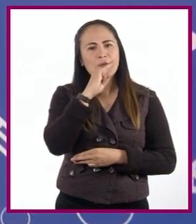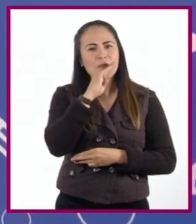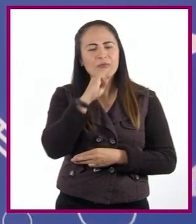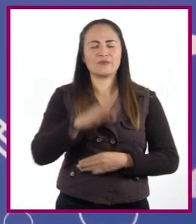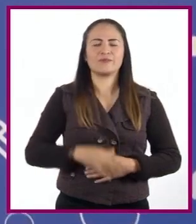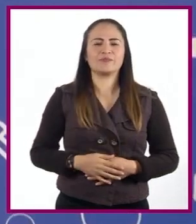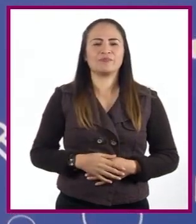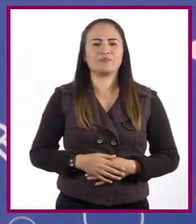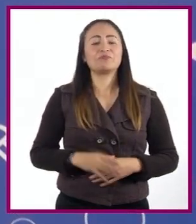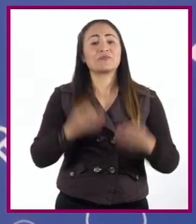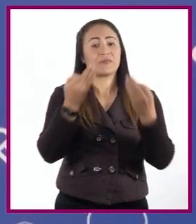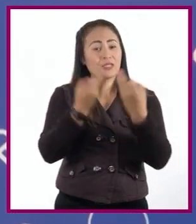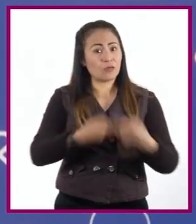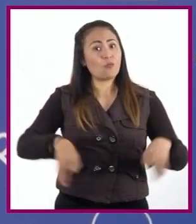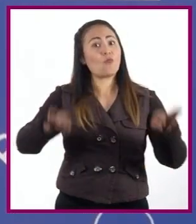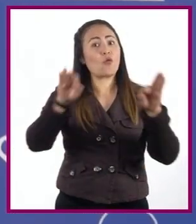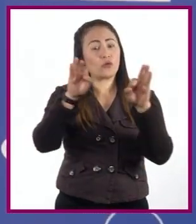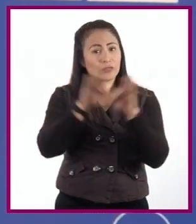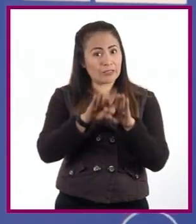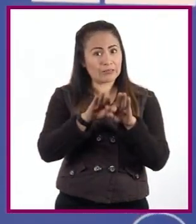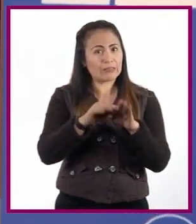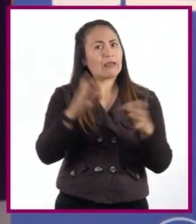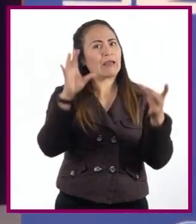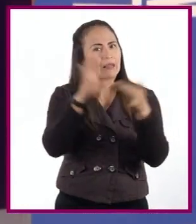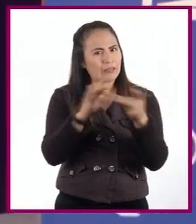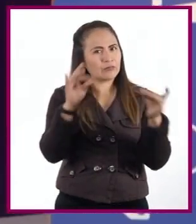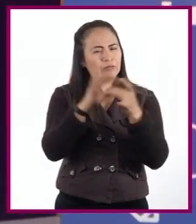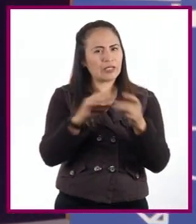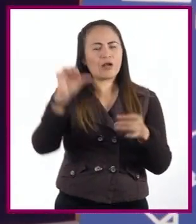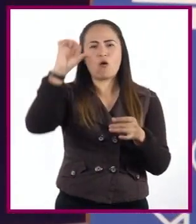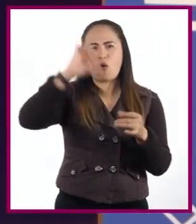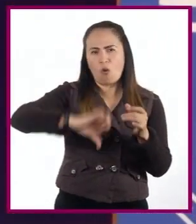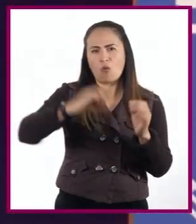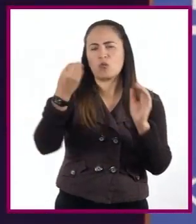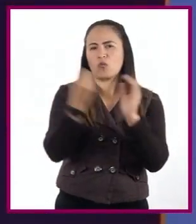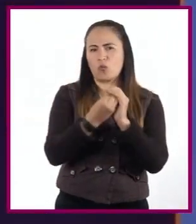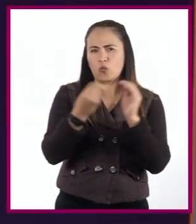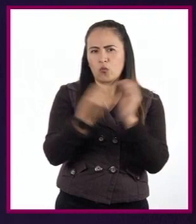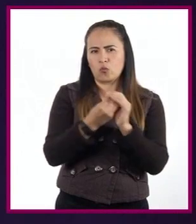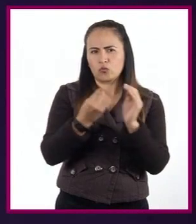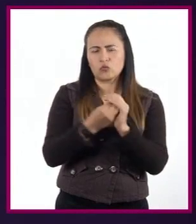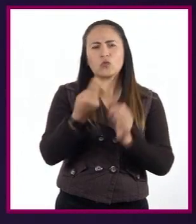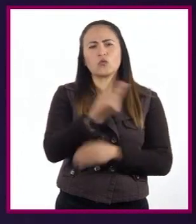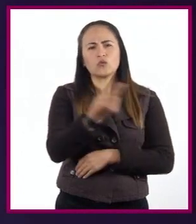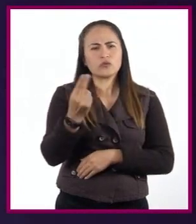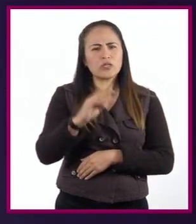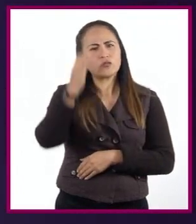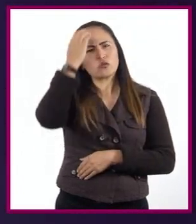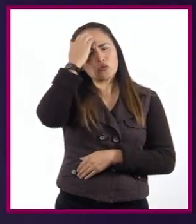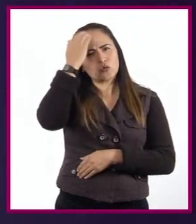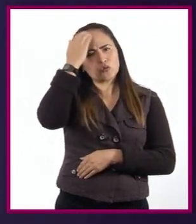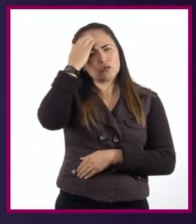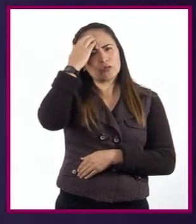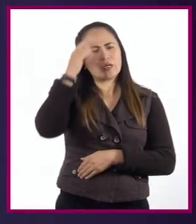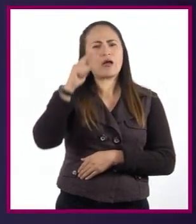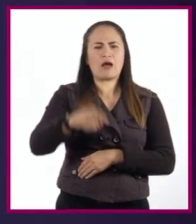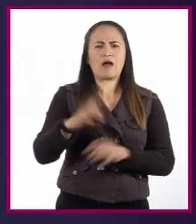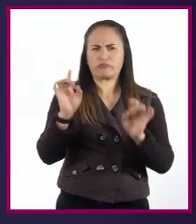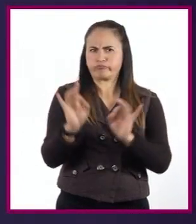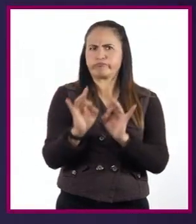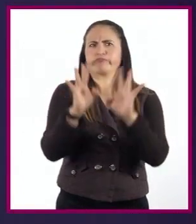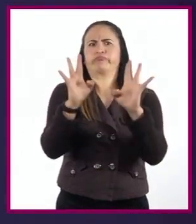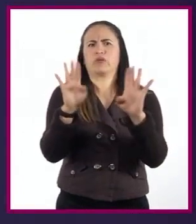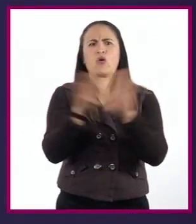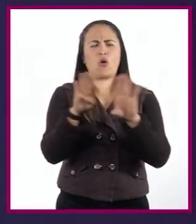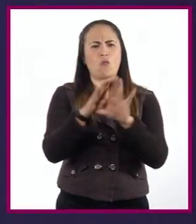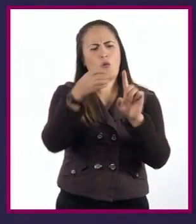Es importante mencionar que a través de esta sesión conocerán cómo se pueden reconstruir la secuencia de un hecho, con